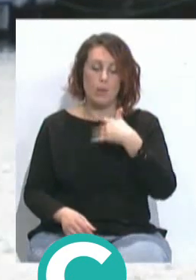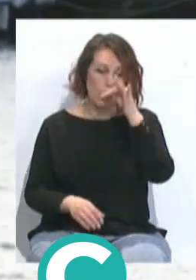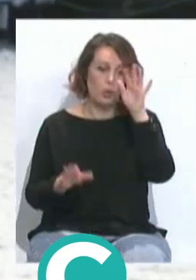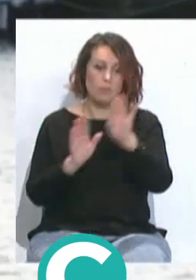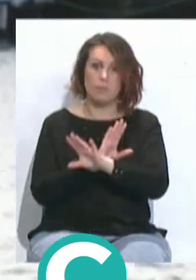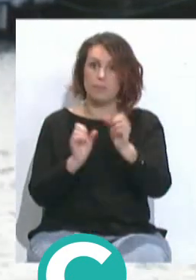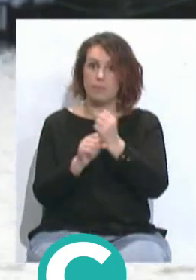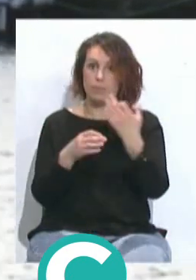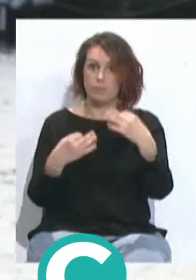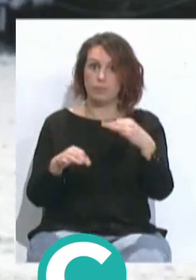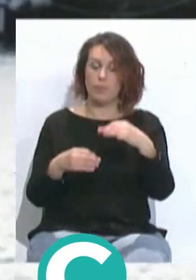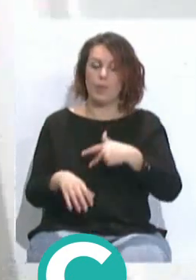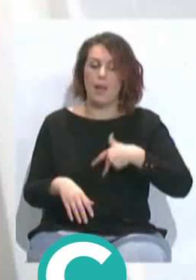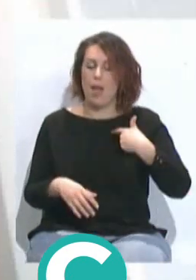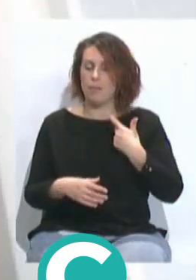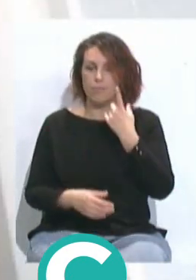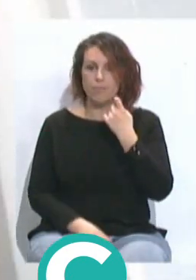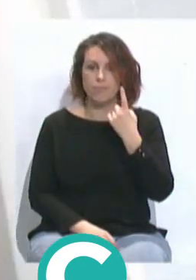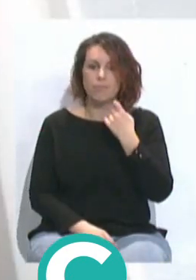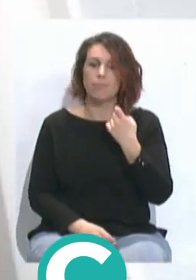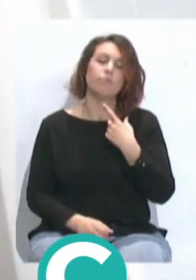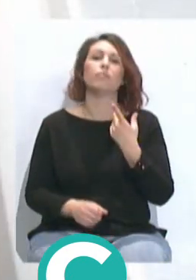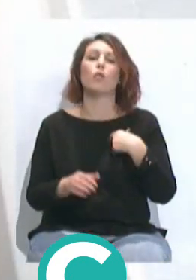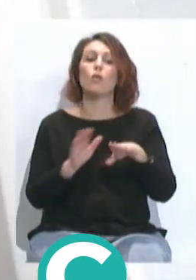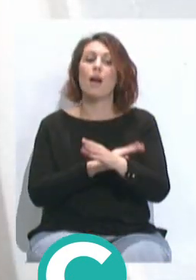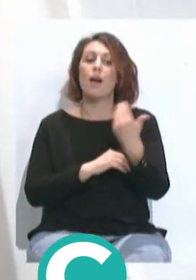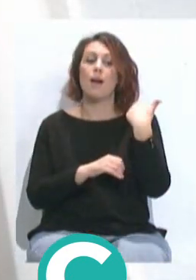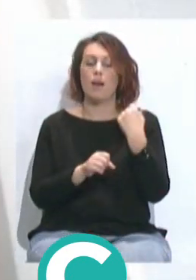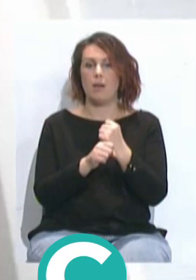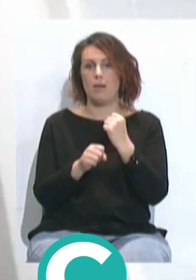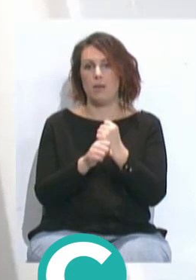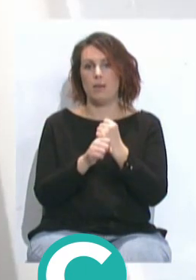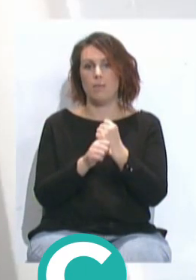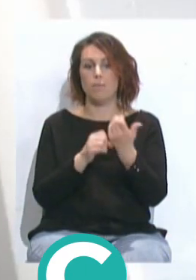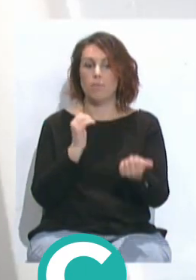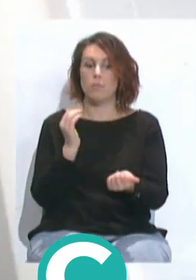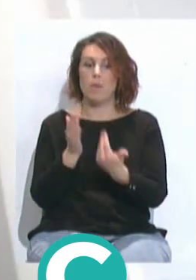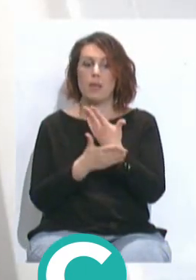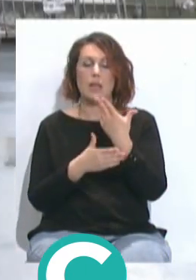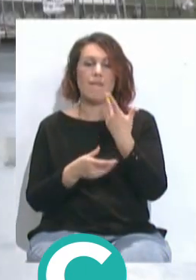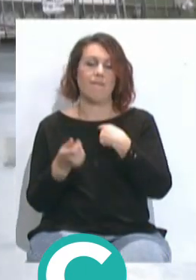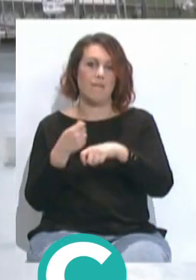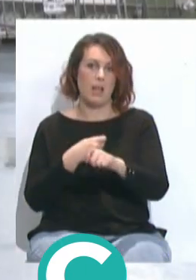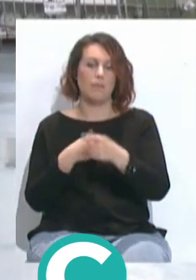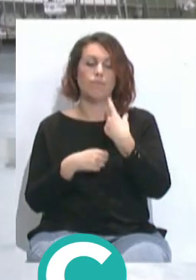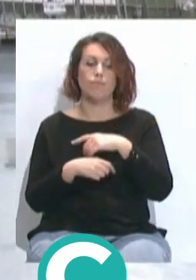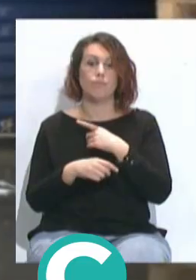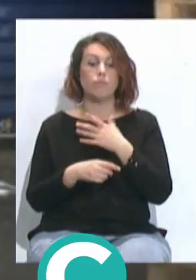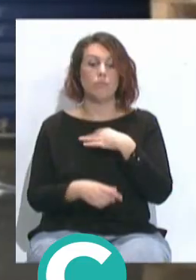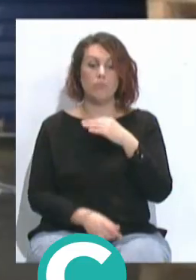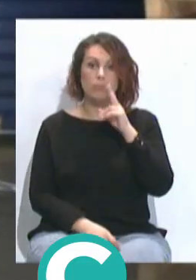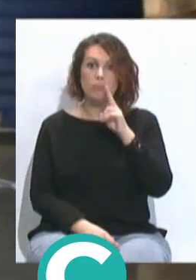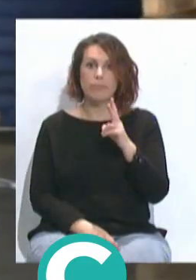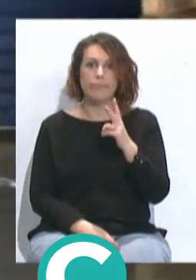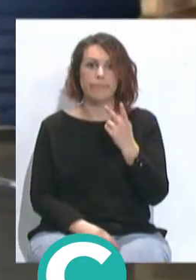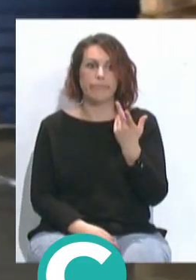trabajando como norma general eso es lo habitual trabajan la noche antes y por la mañana se hace la venta nos podemos encontrar en que no haya